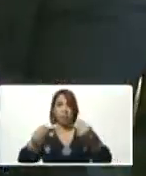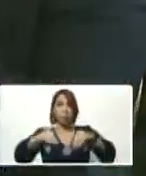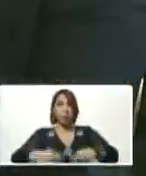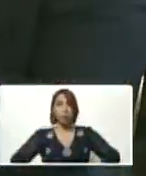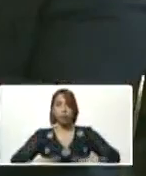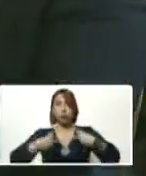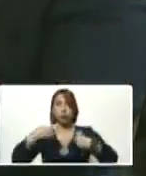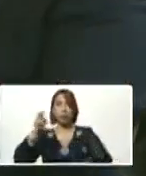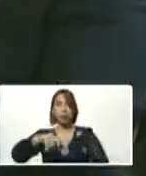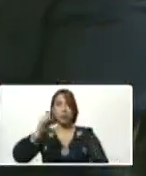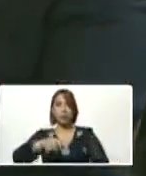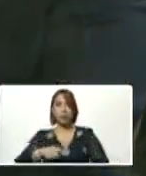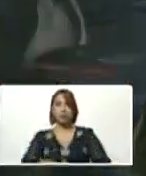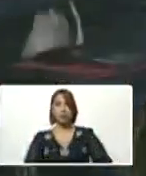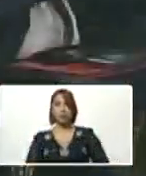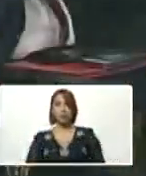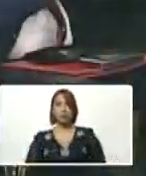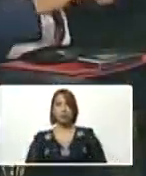humanidad.